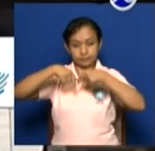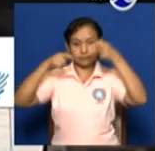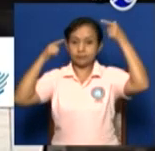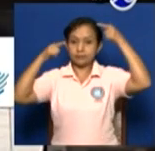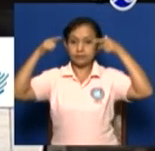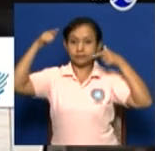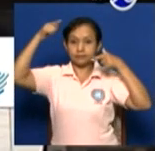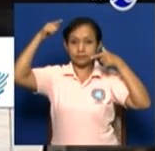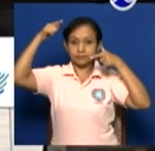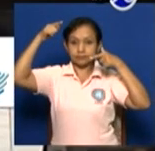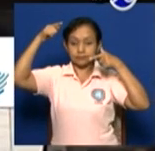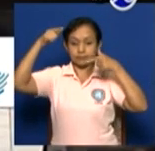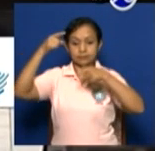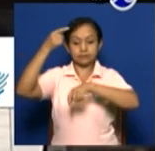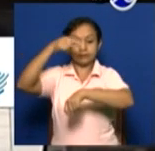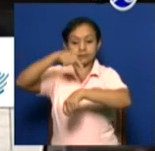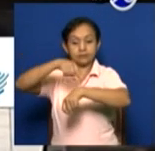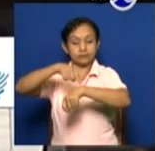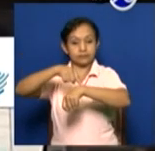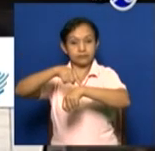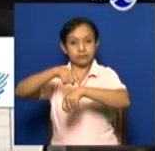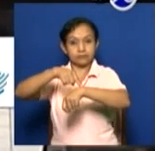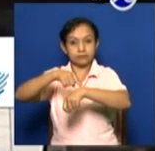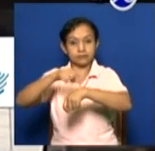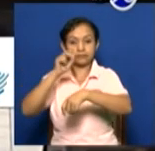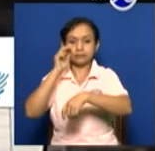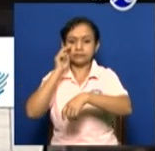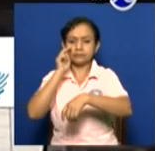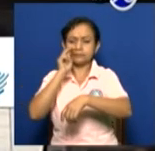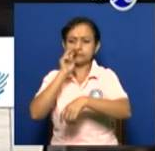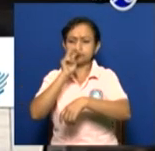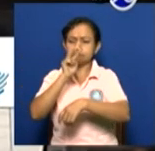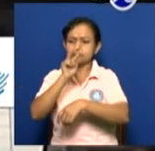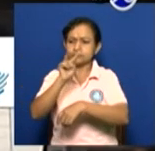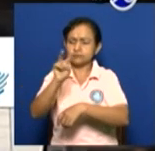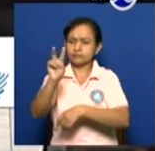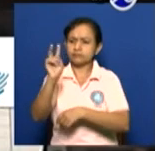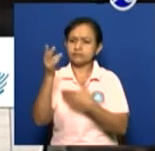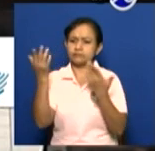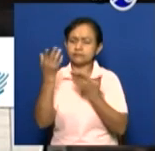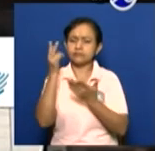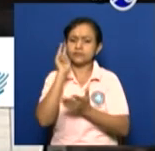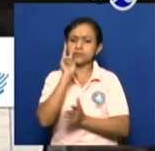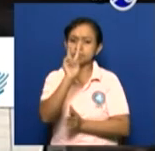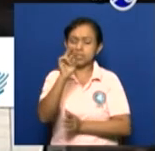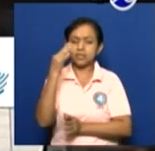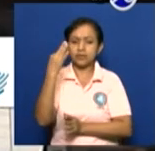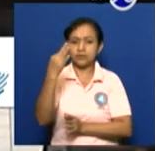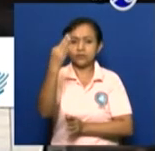Sandino del ahora, con la mirada vislumbrando el horizonte.